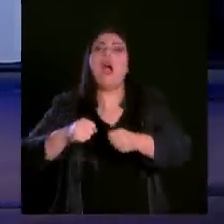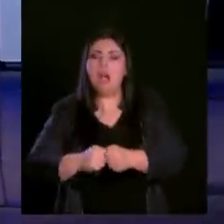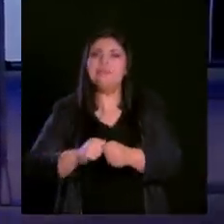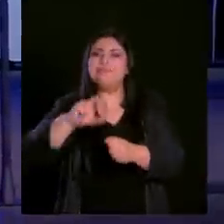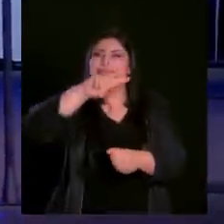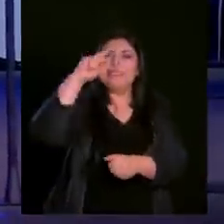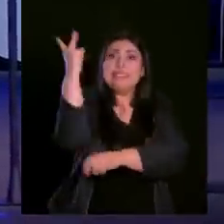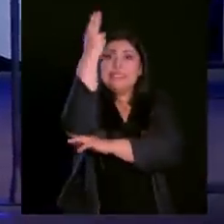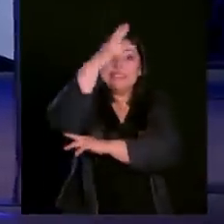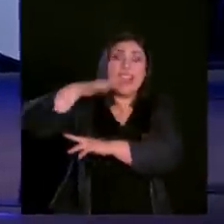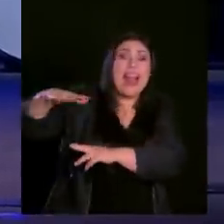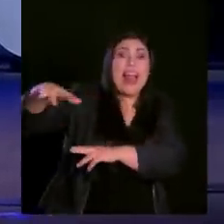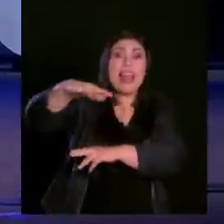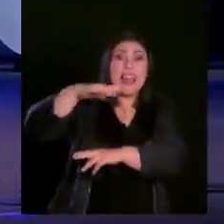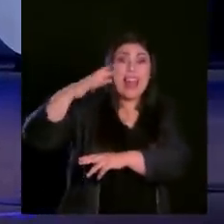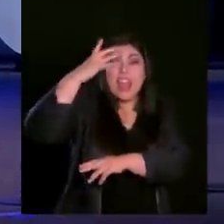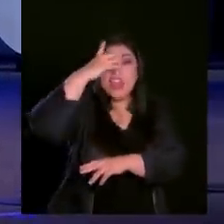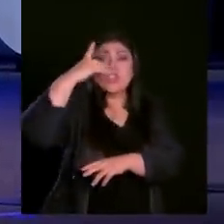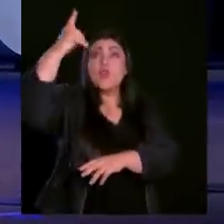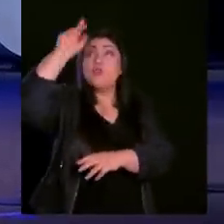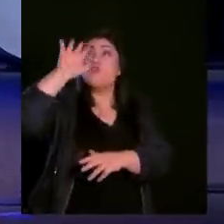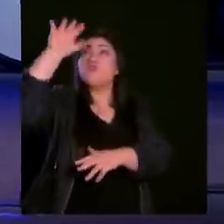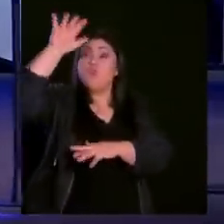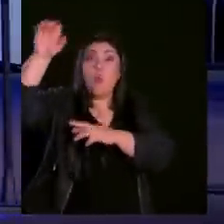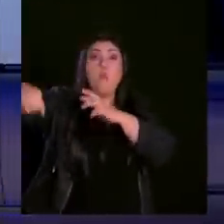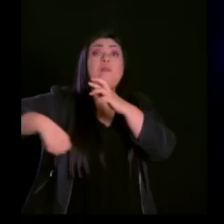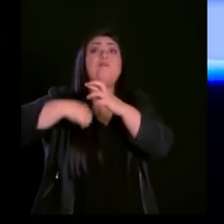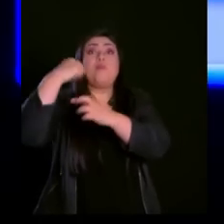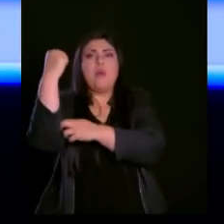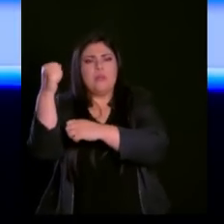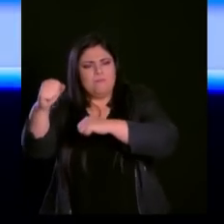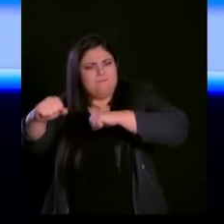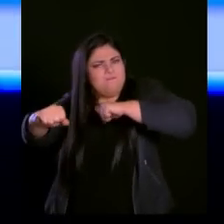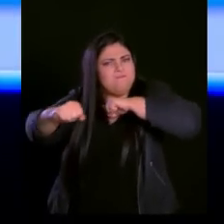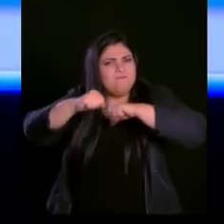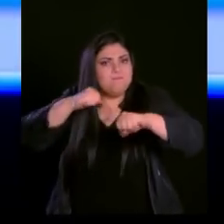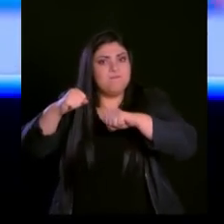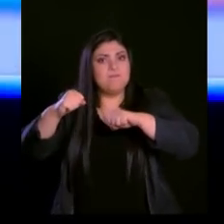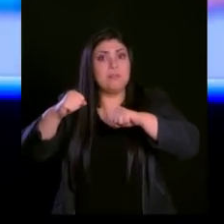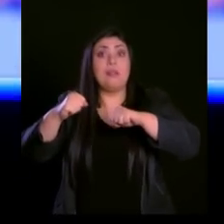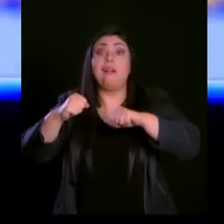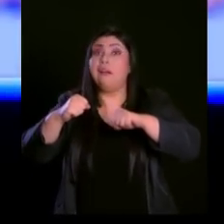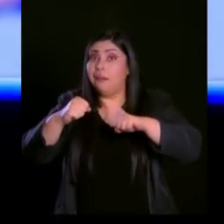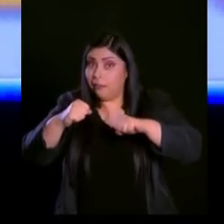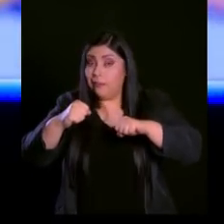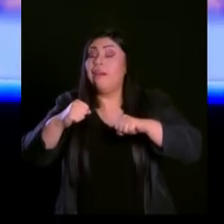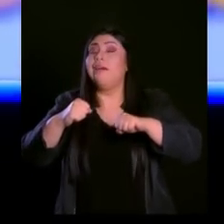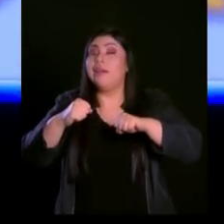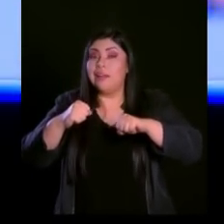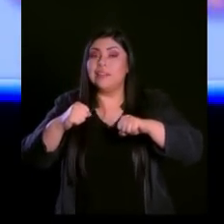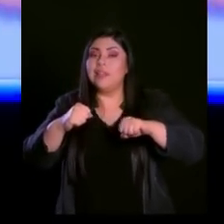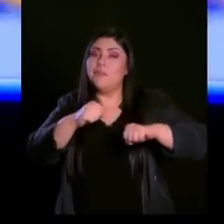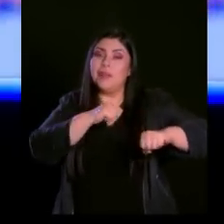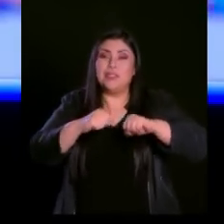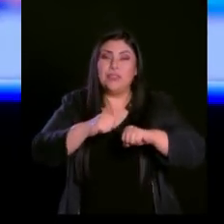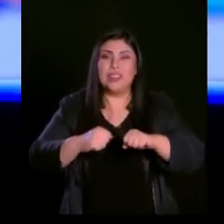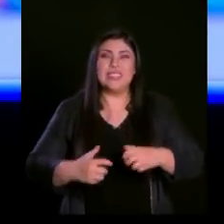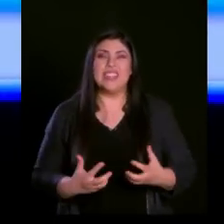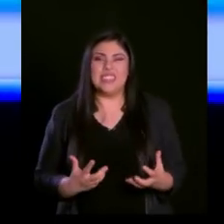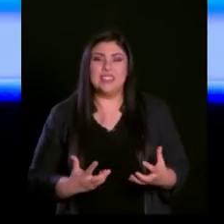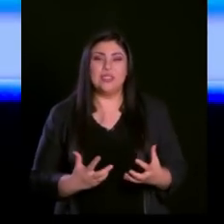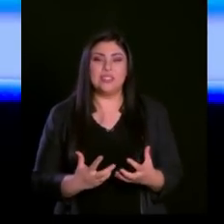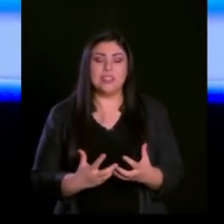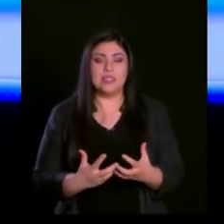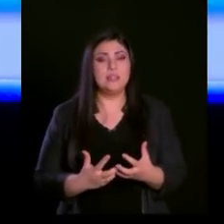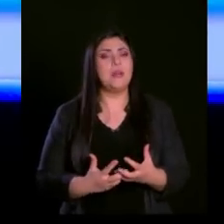Dios está la operación del poder de Dios y él lo vamos a descubrir más adelante ahora lo primero